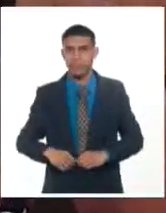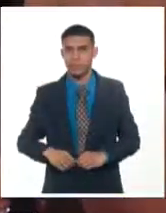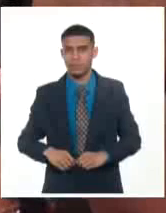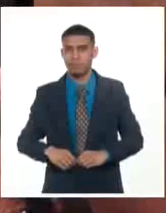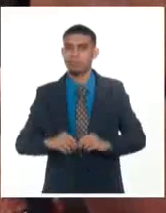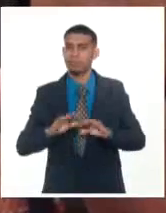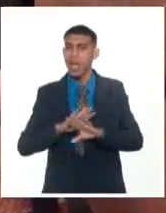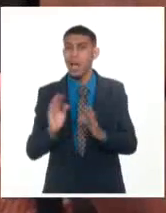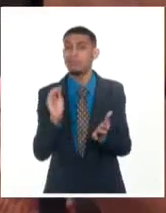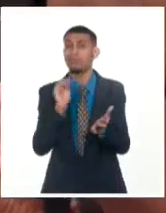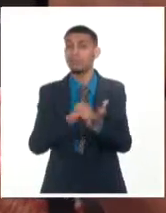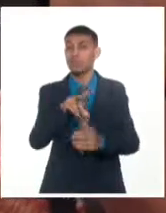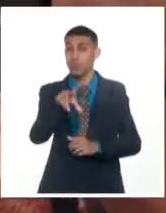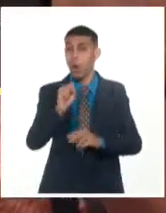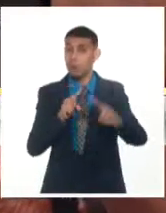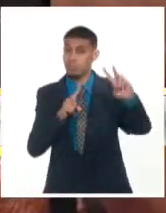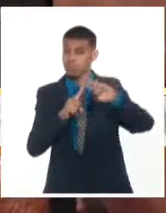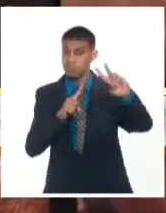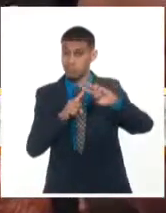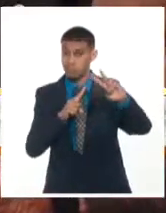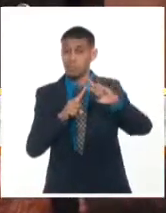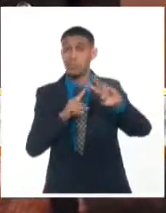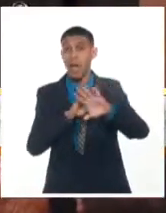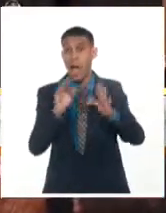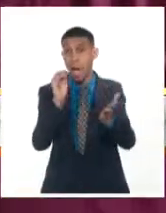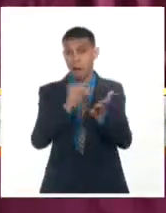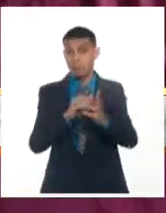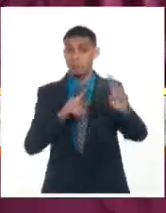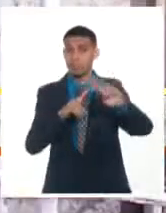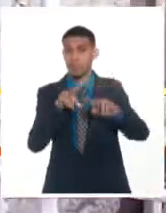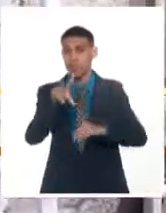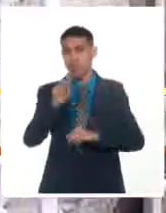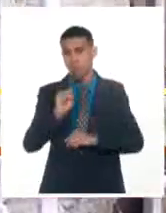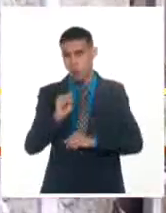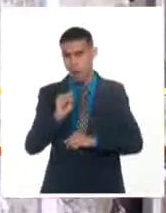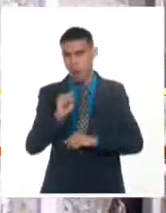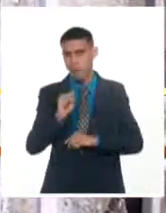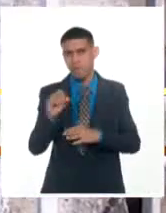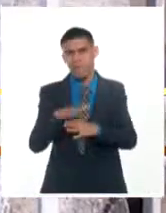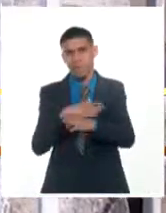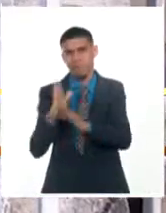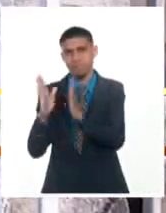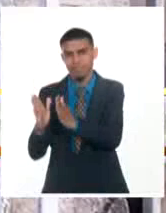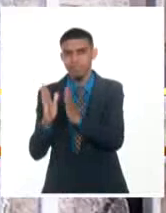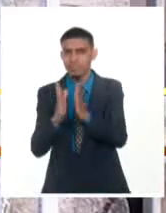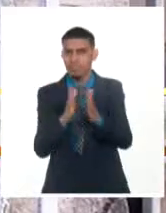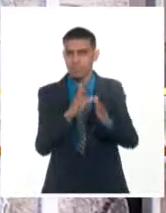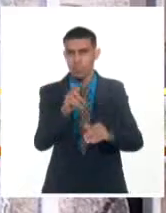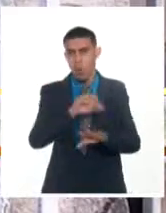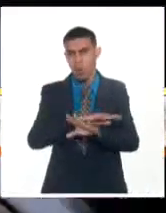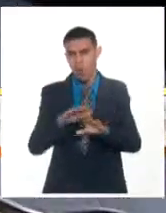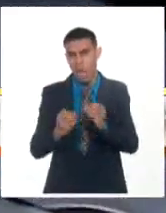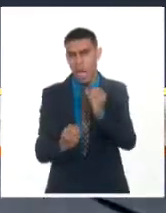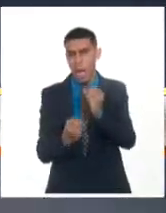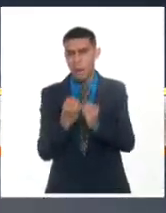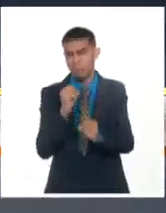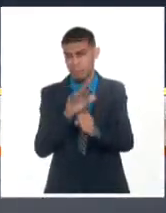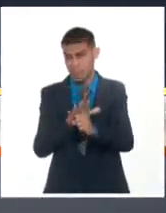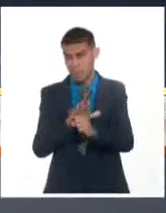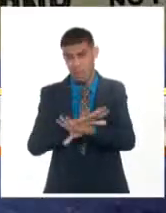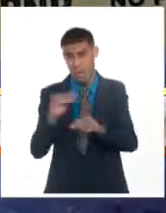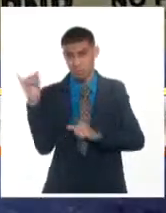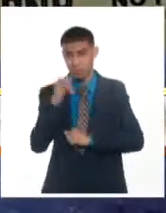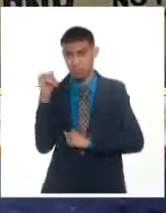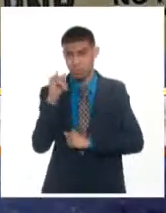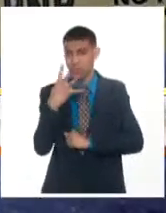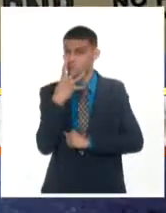Regresa el policíaco cubano Tras la Huella a la pantalla de la televisión cubana. Nuevos capítulos conforman la temporada veraniega de la gustada